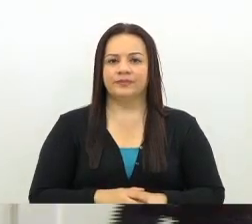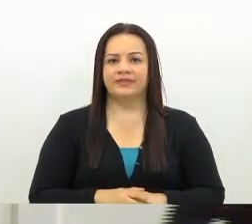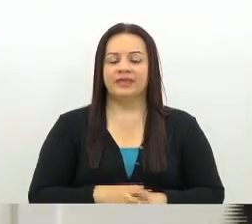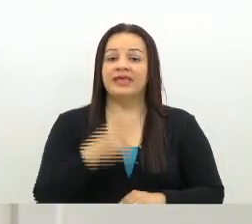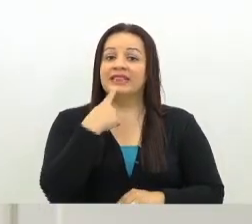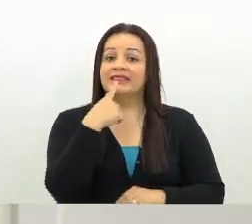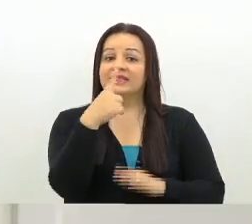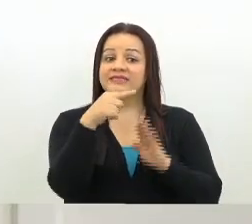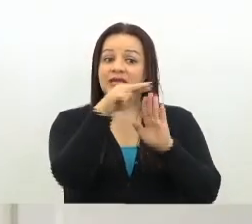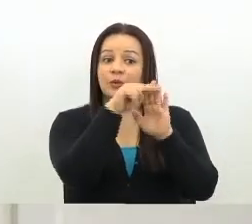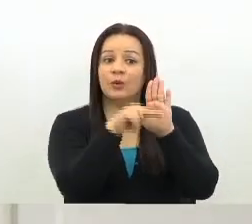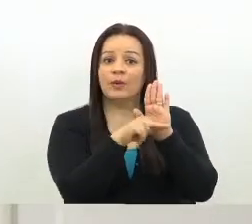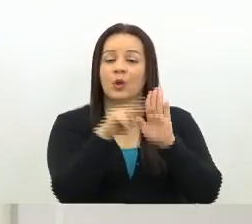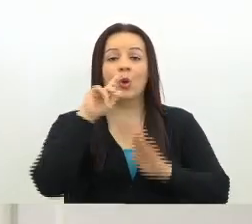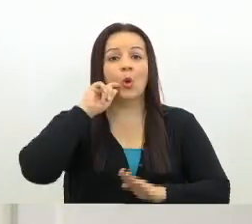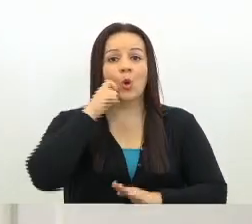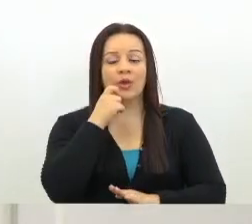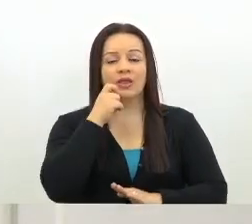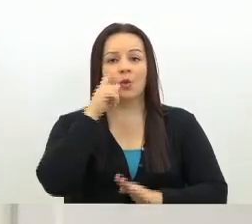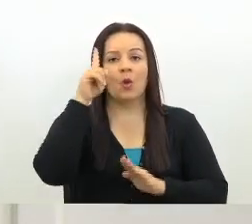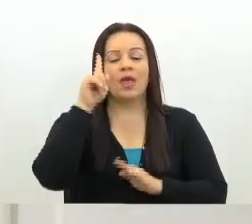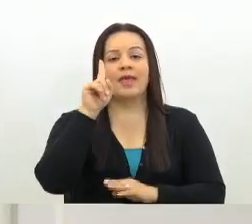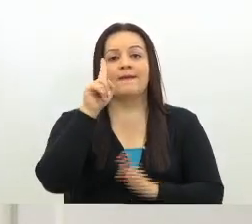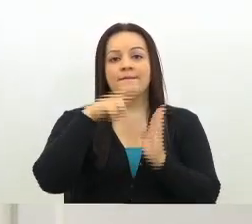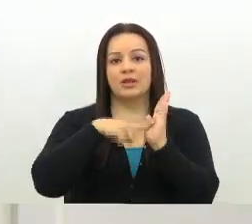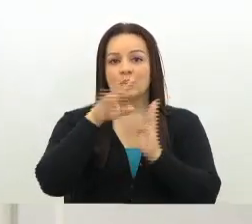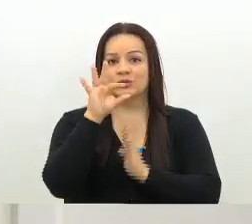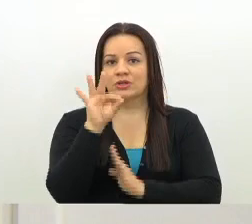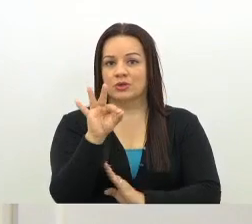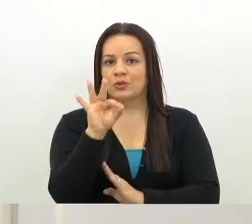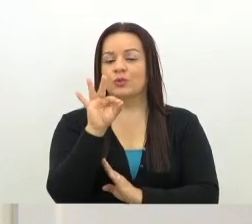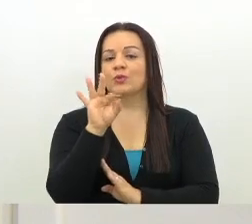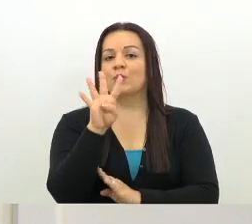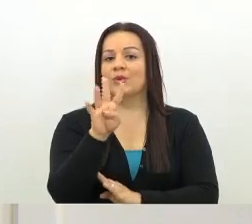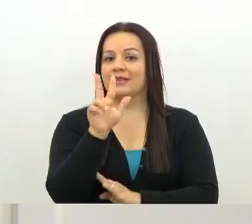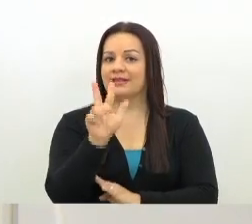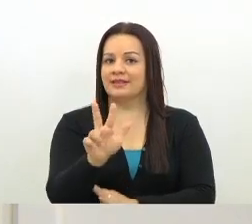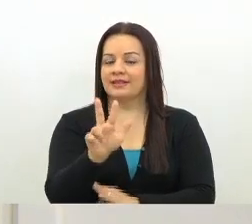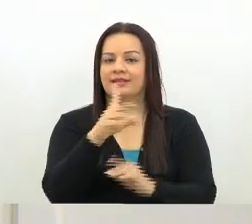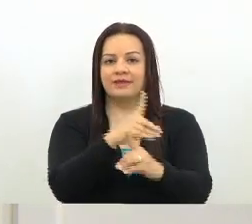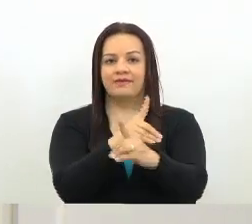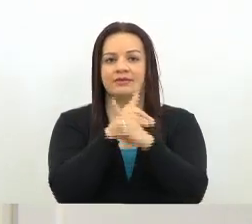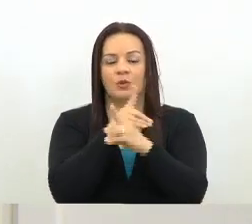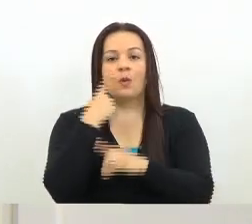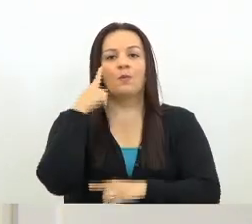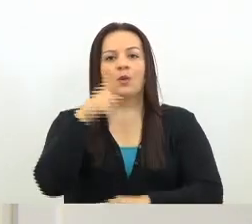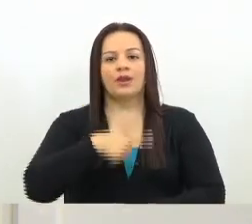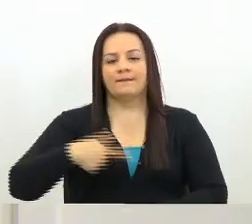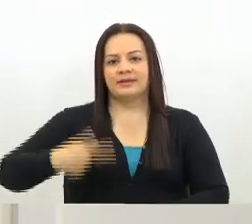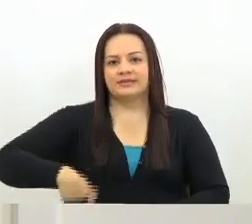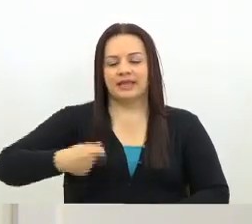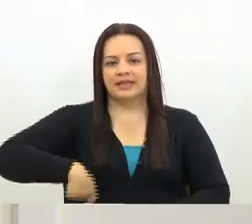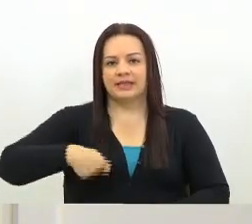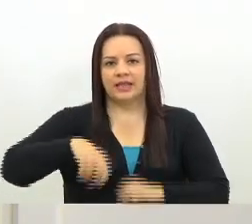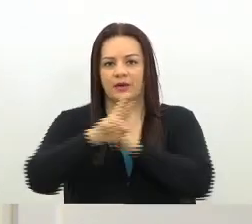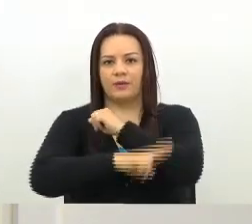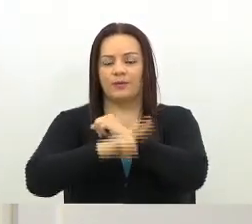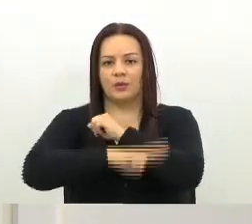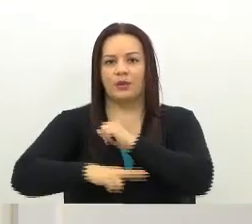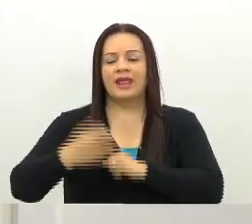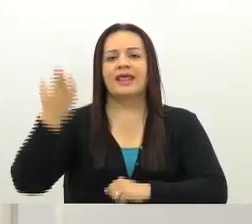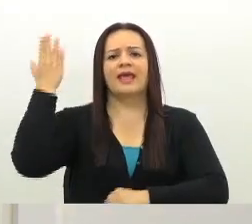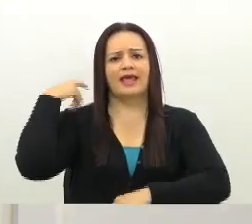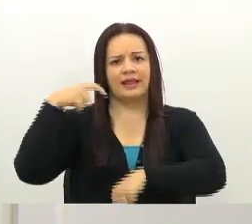Dicha normativa del Código del 43 fue defendido por el presidente de la República de aquel